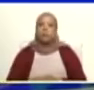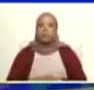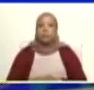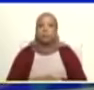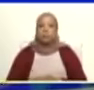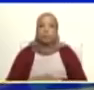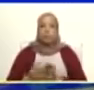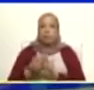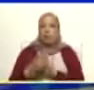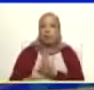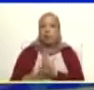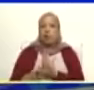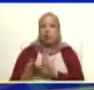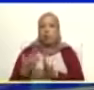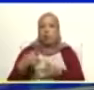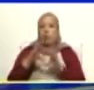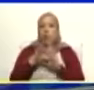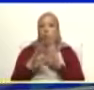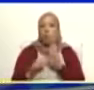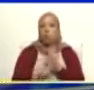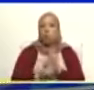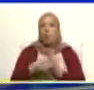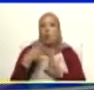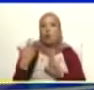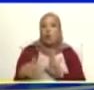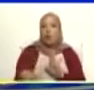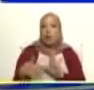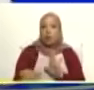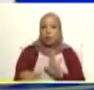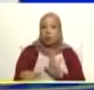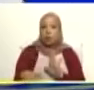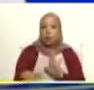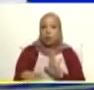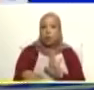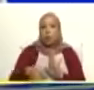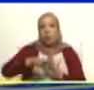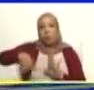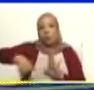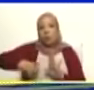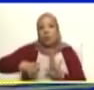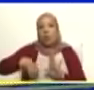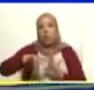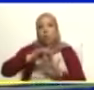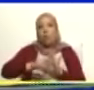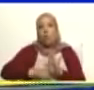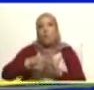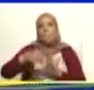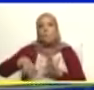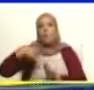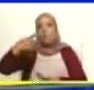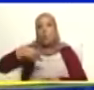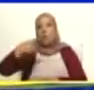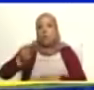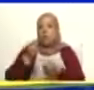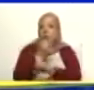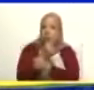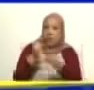Nuestro derecho constitucional, nuestro derecho civil, nuestro derecho político, la soberanía